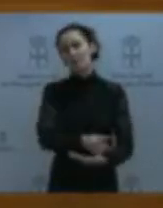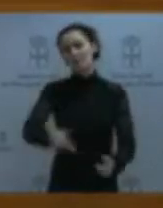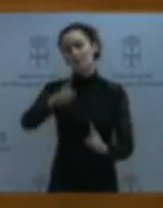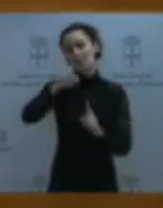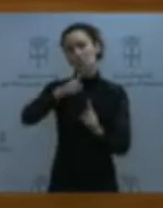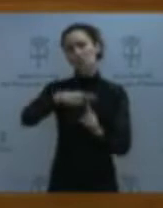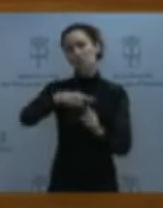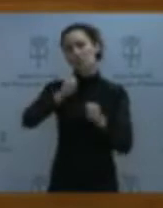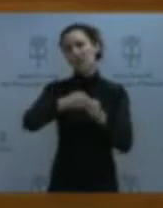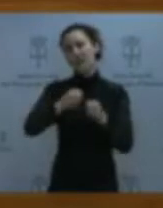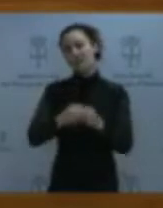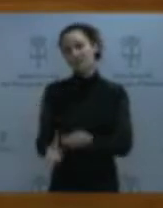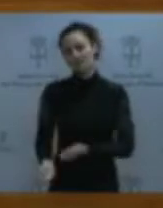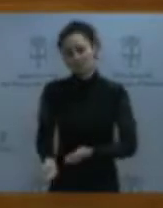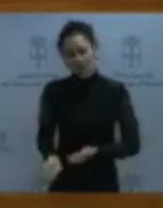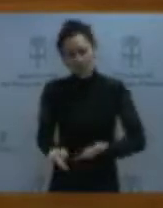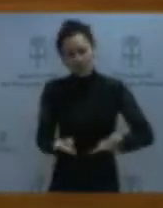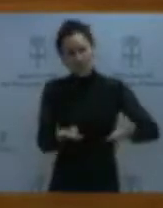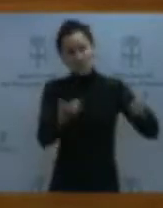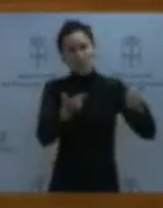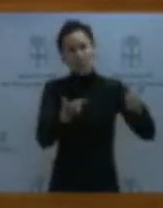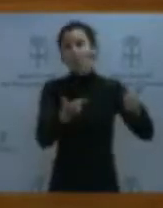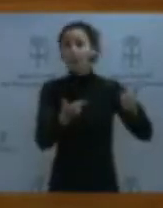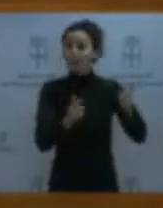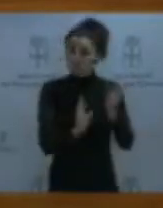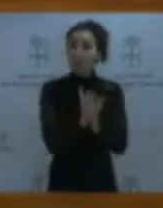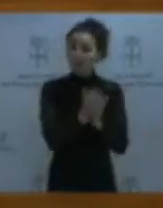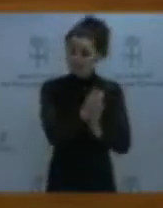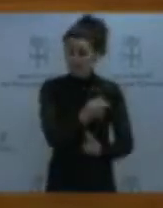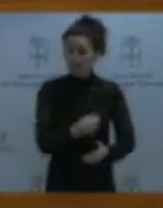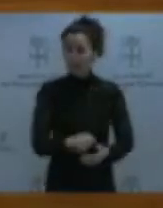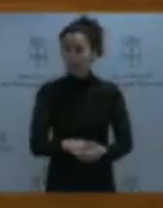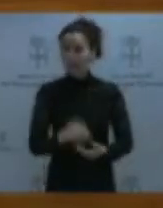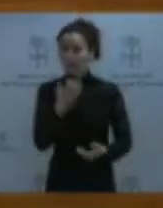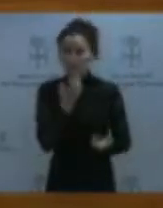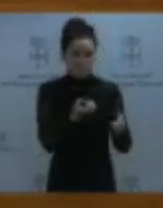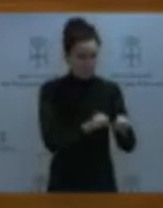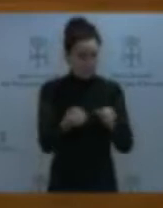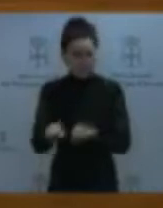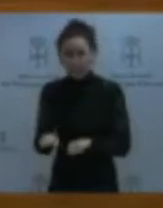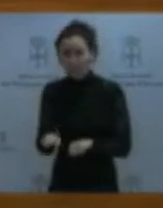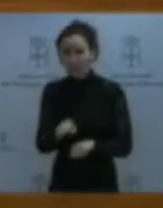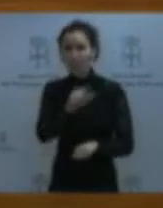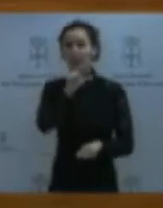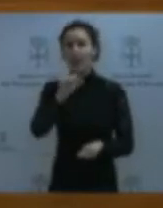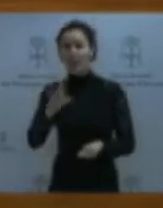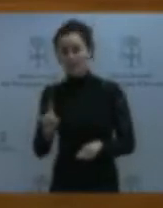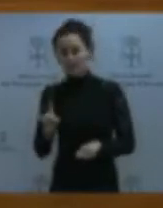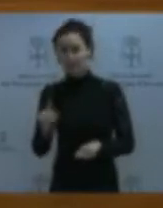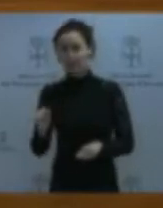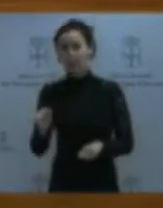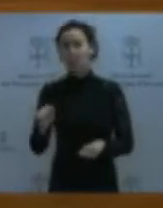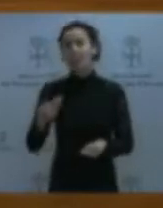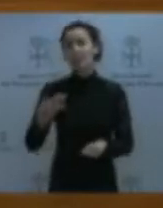se van a todas estas centrales. Si cierran Lada y Velilla, que son de Iberdrola, si